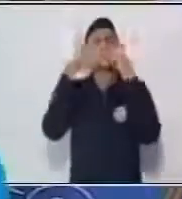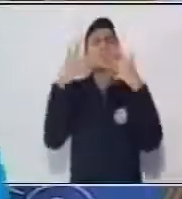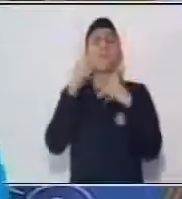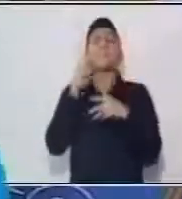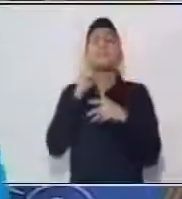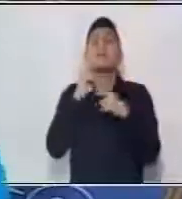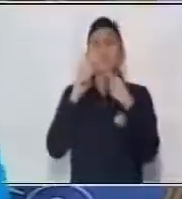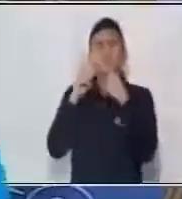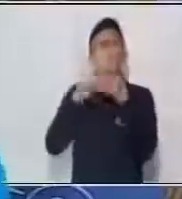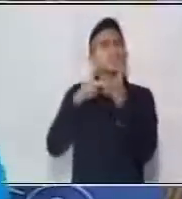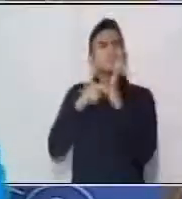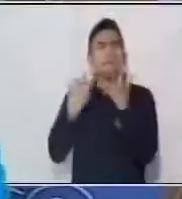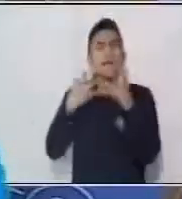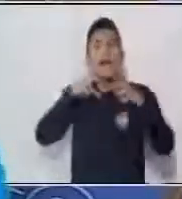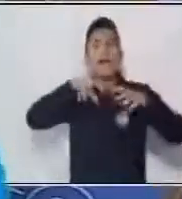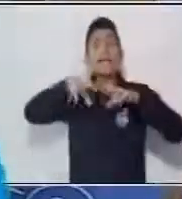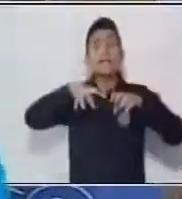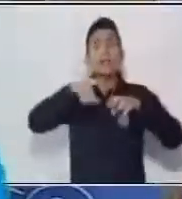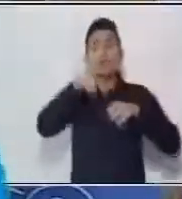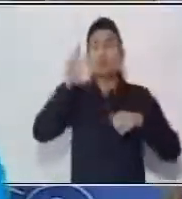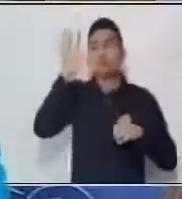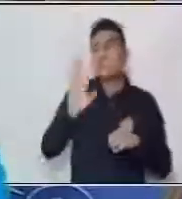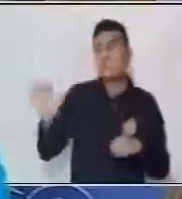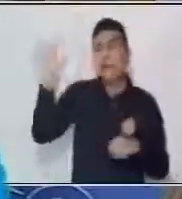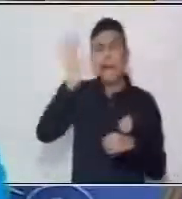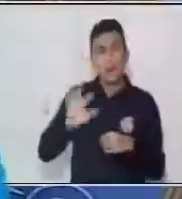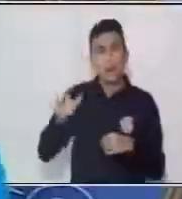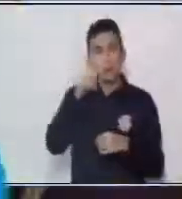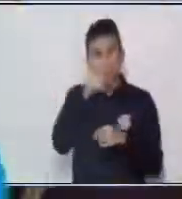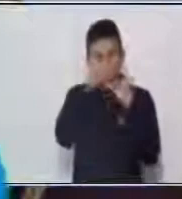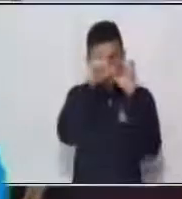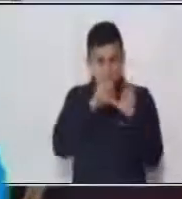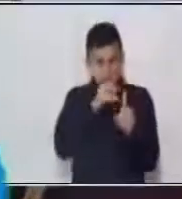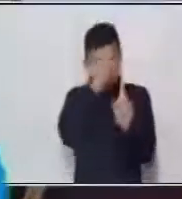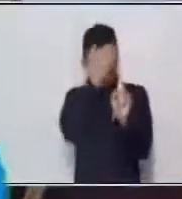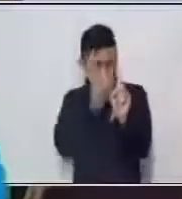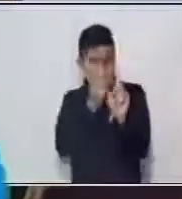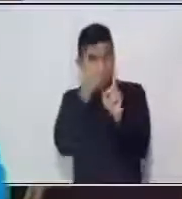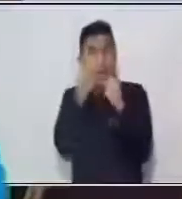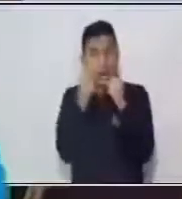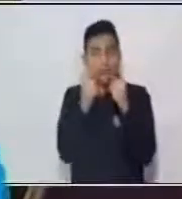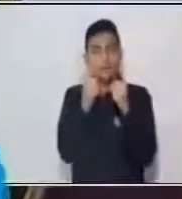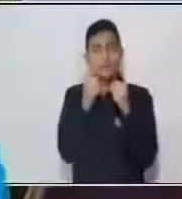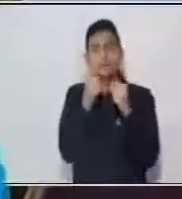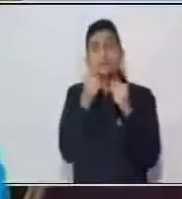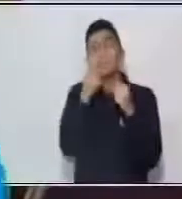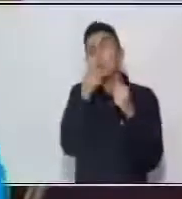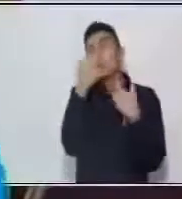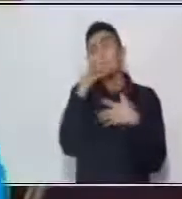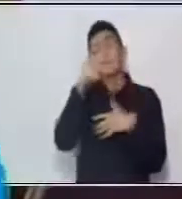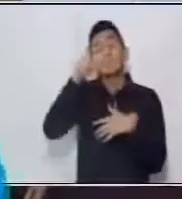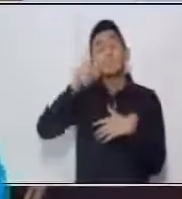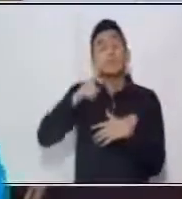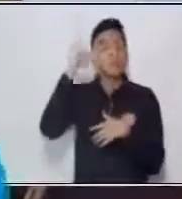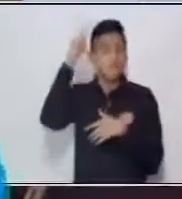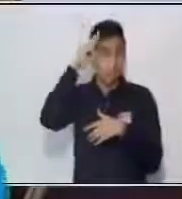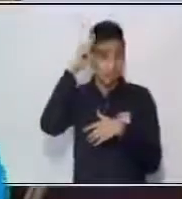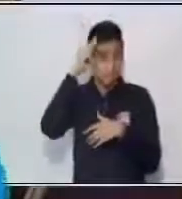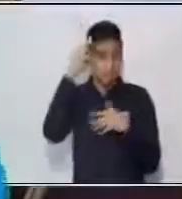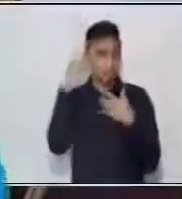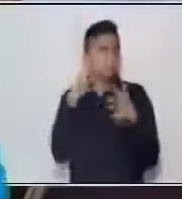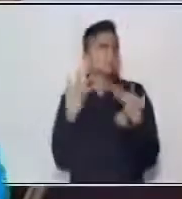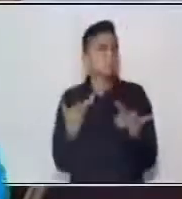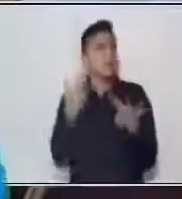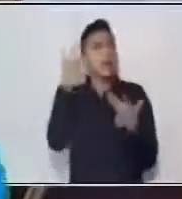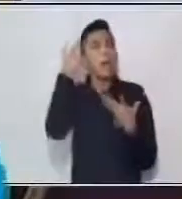aquellas acciones que realiza el sujeto y que en este caso pues sí tenemos muy presente que son también aquellas que dan